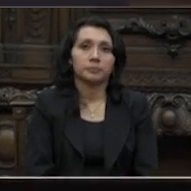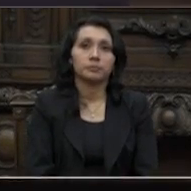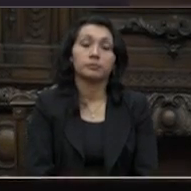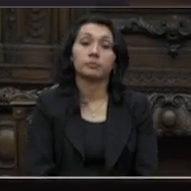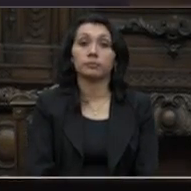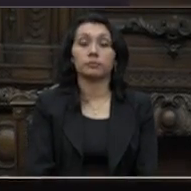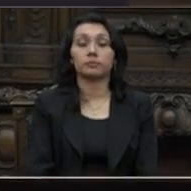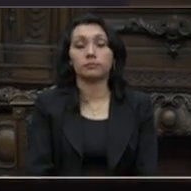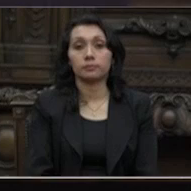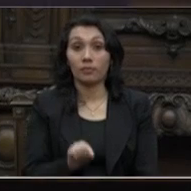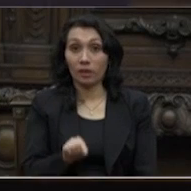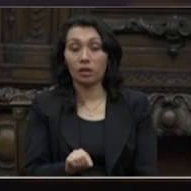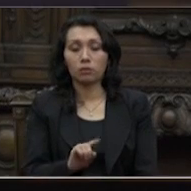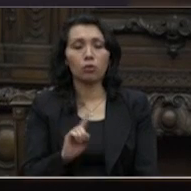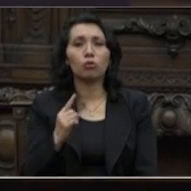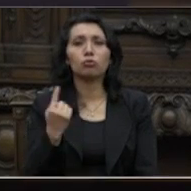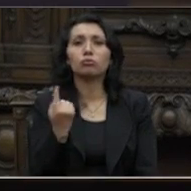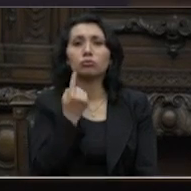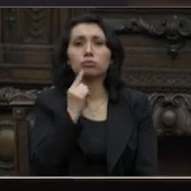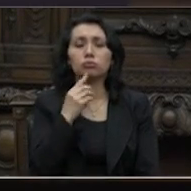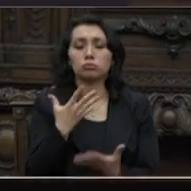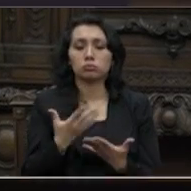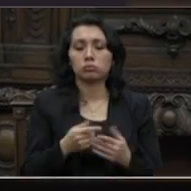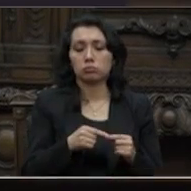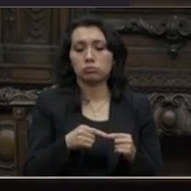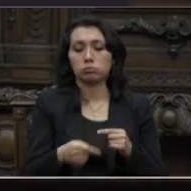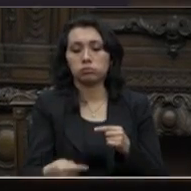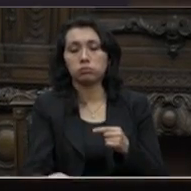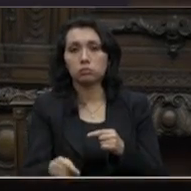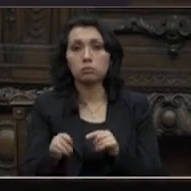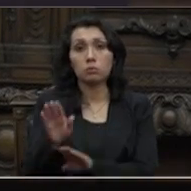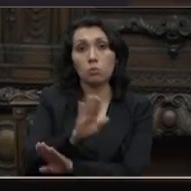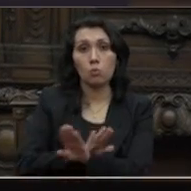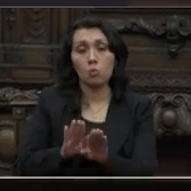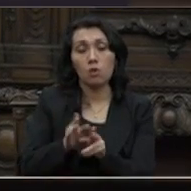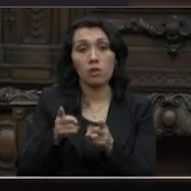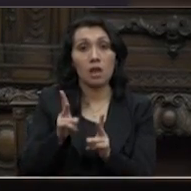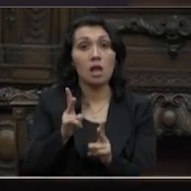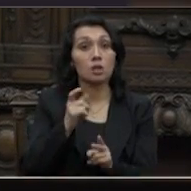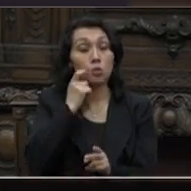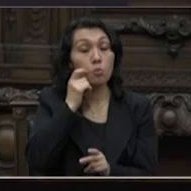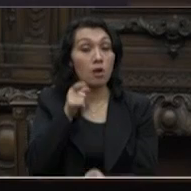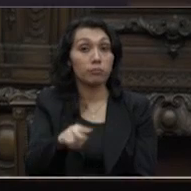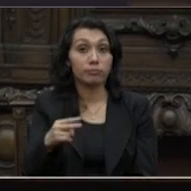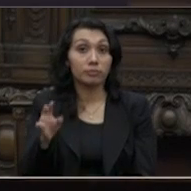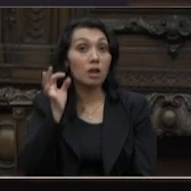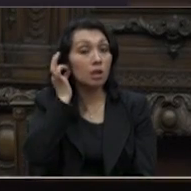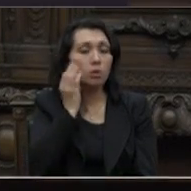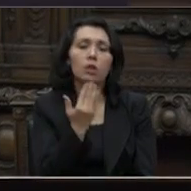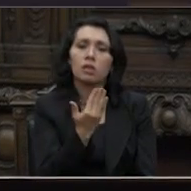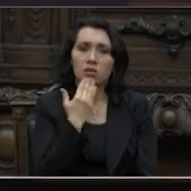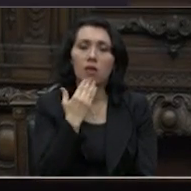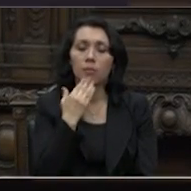Y esto no solo tiene efectos en la tutela de los derechos humanos de esas mujeres, sino que también